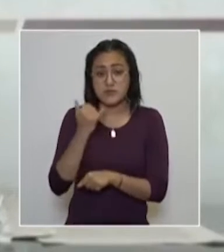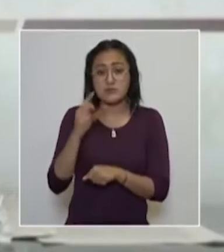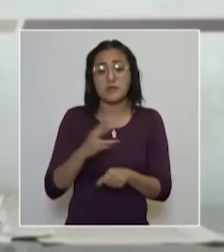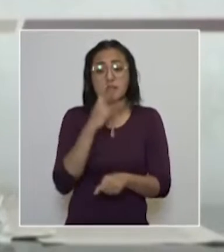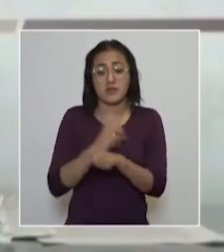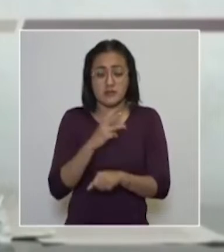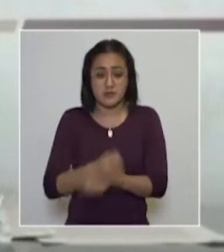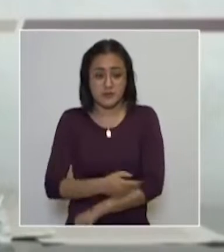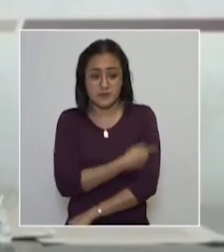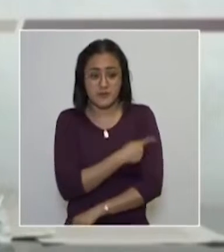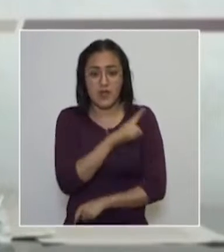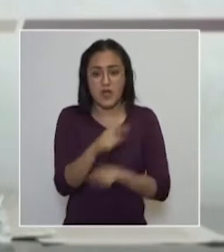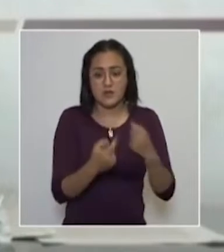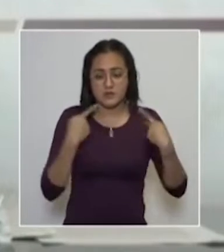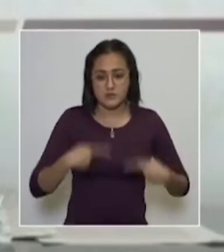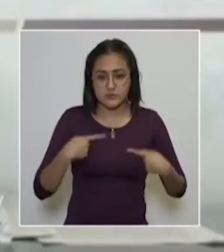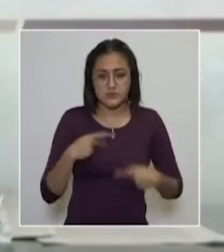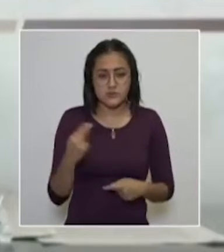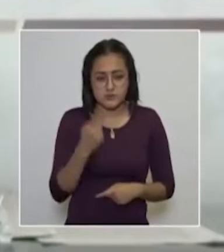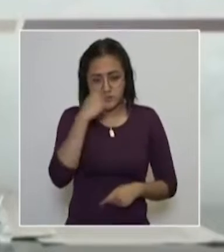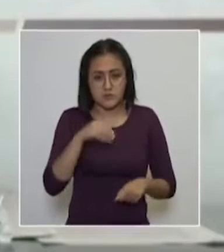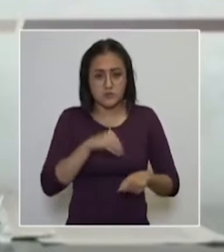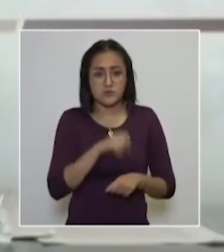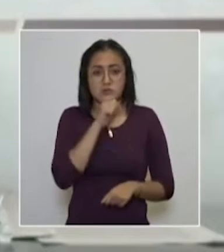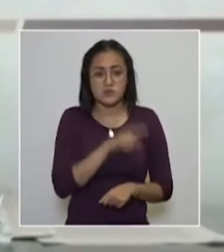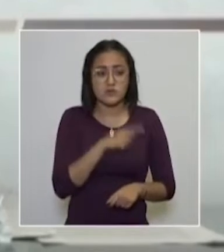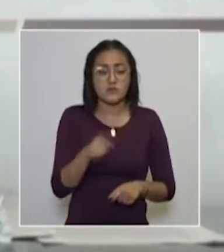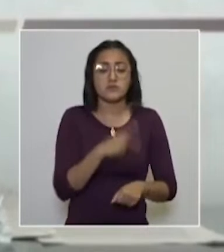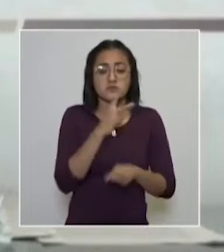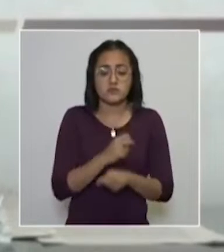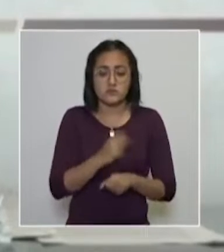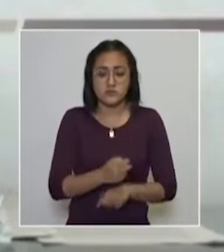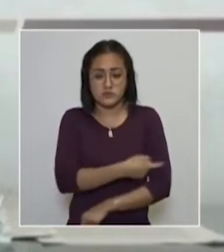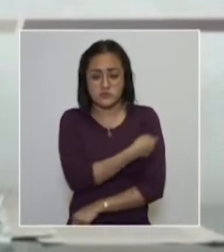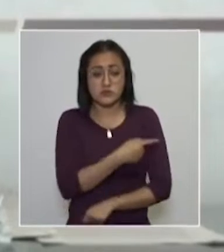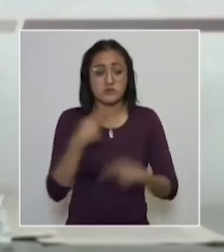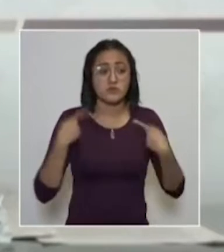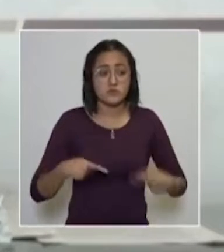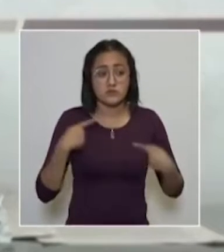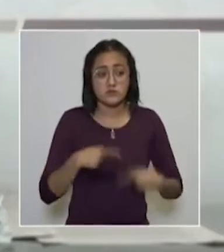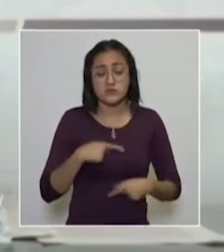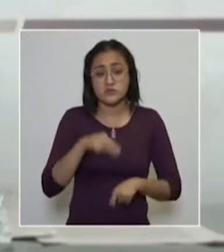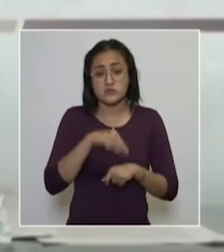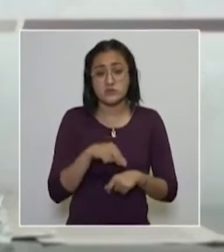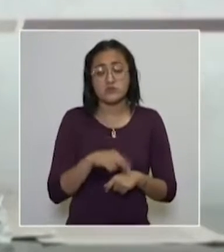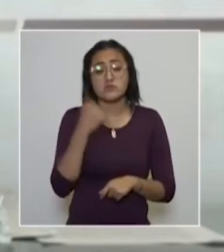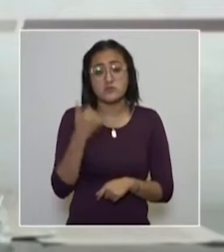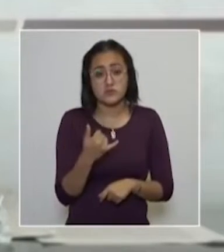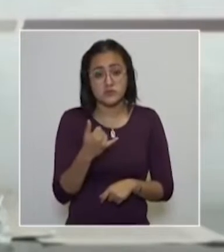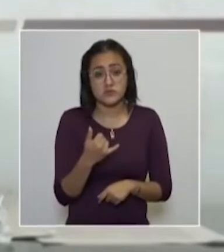refuerzos a la población que lo requirió aplicando además segundos refuerzos a personal por la salud